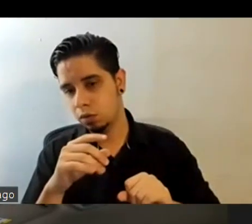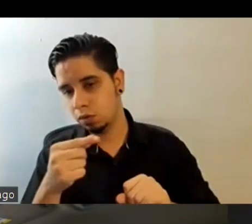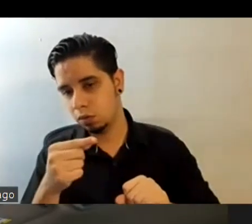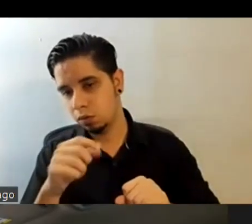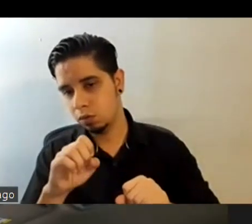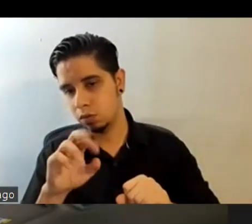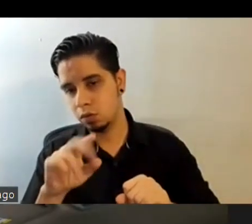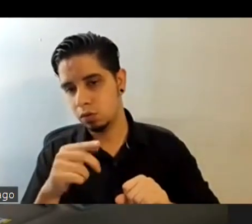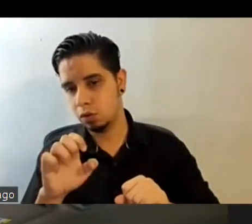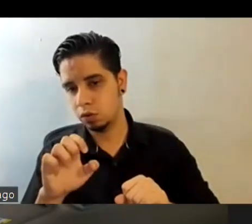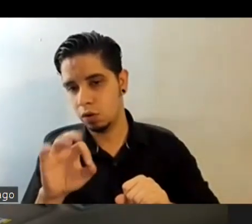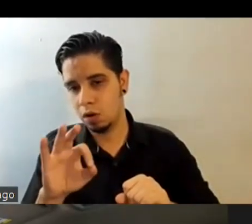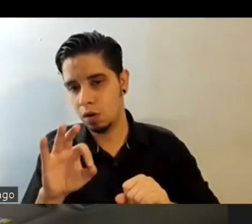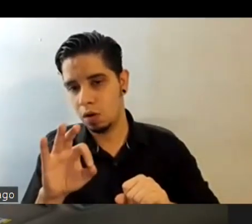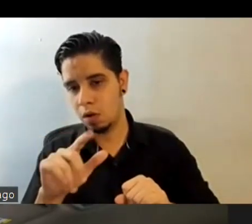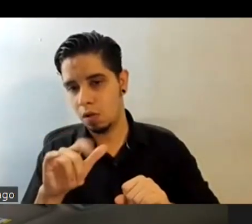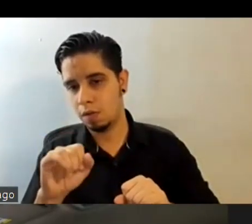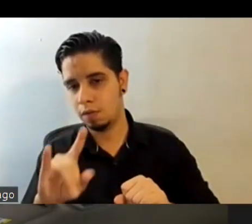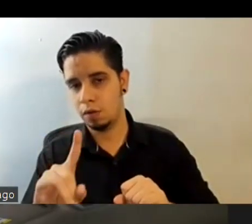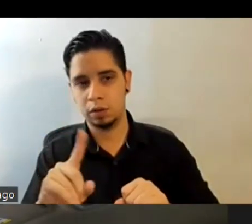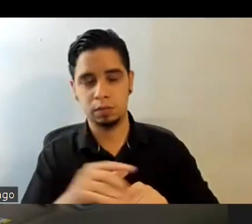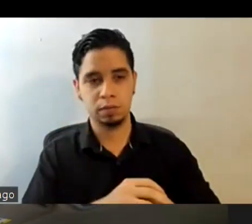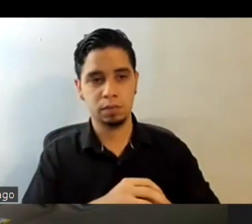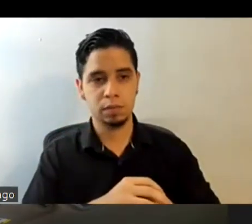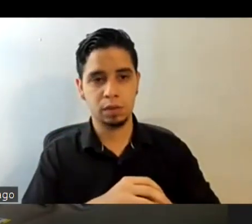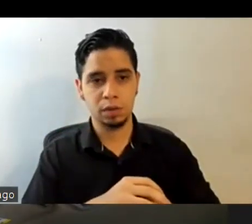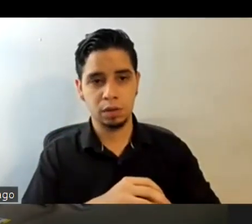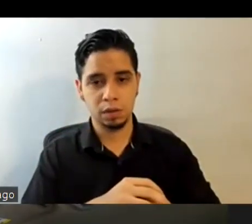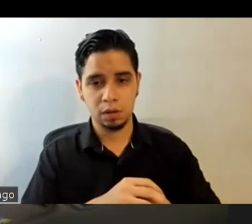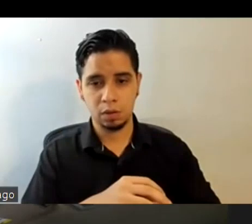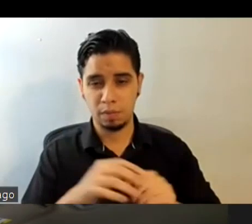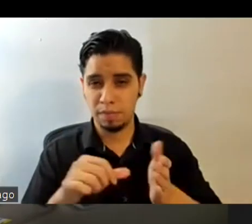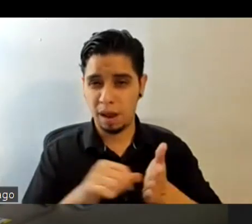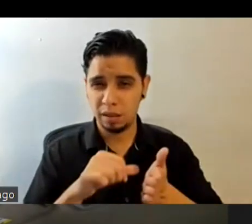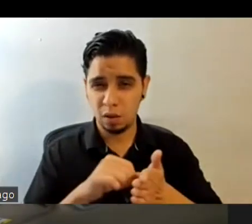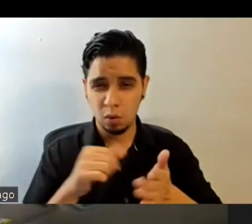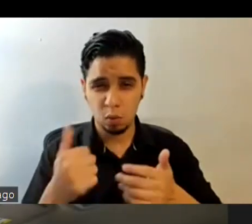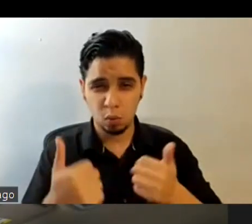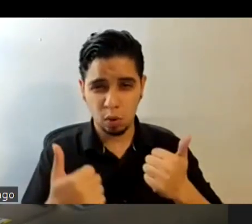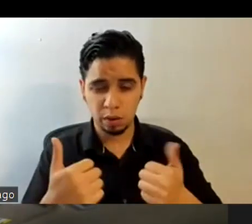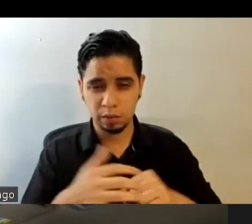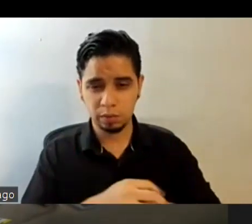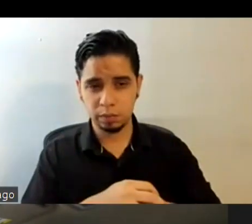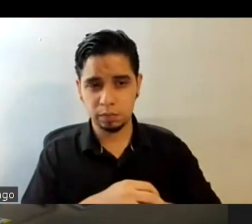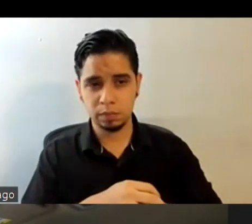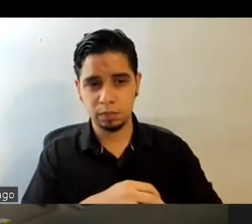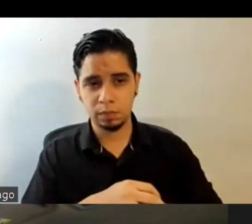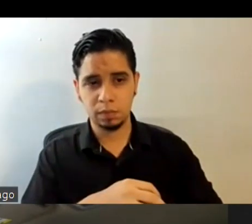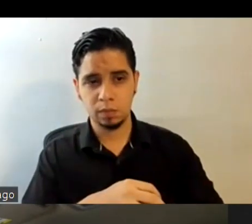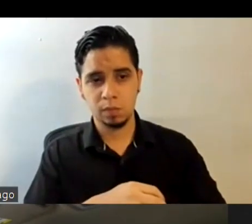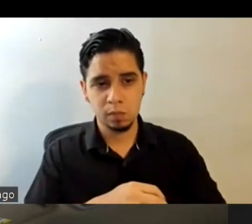esas fueron sus últimas palabras. ¿Esa está en qué página? Déjame ver. Esa está en la página, Está en la